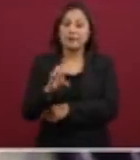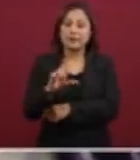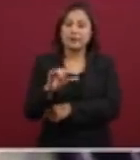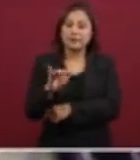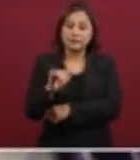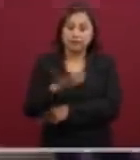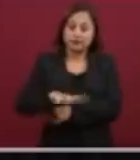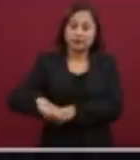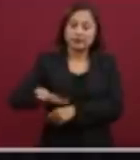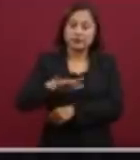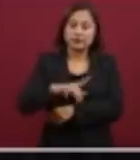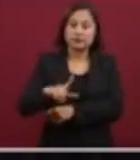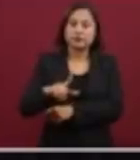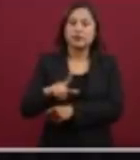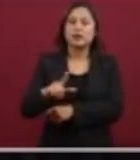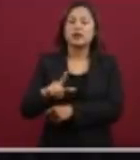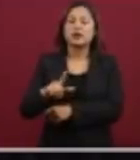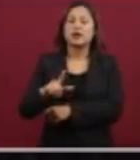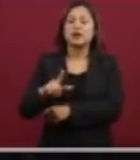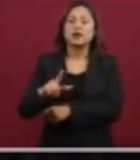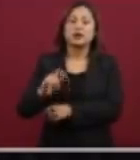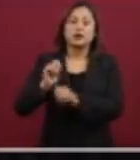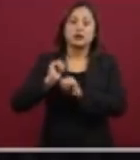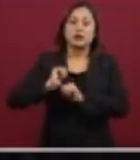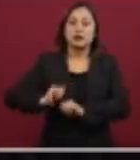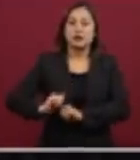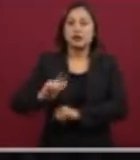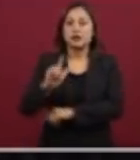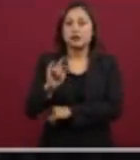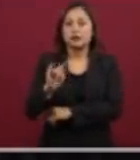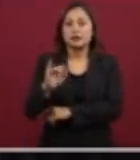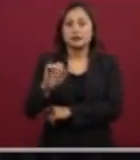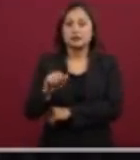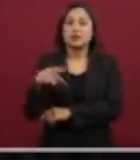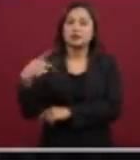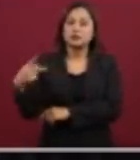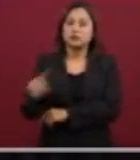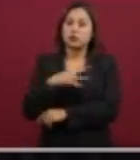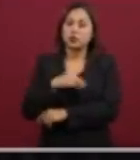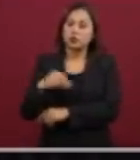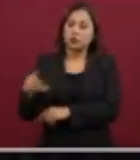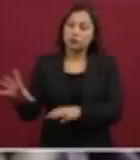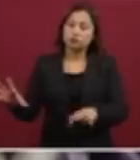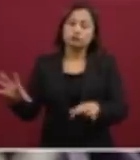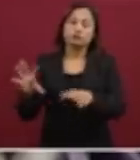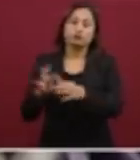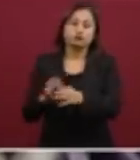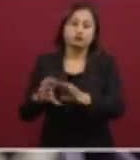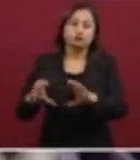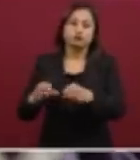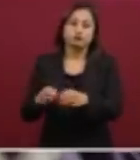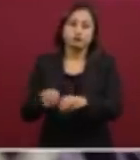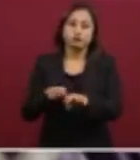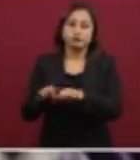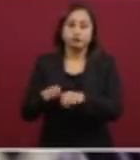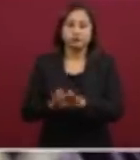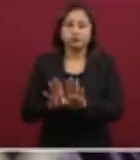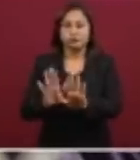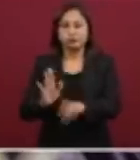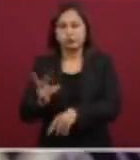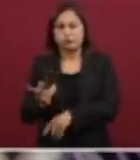Loredo Arbizo tiene ahí a su hijo. La pregunta es si usted ya tiene conocimiento del